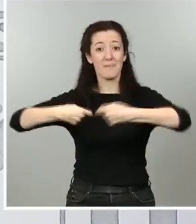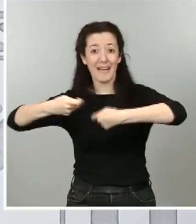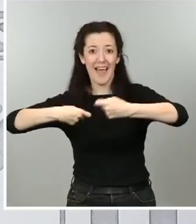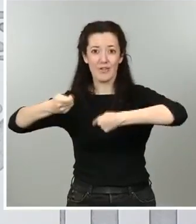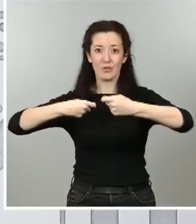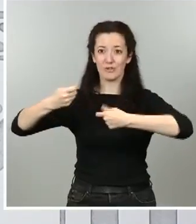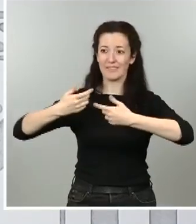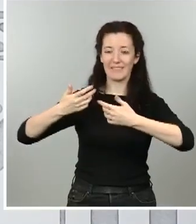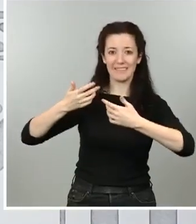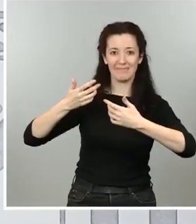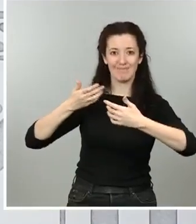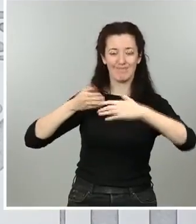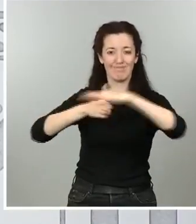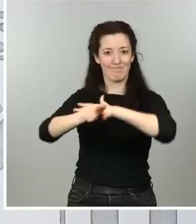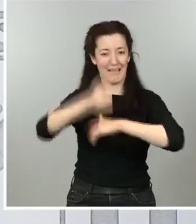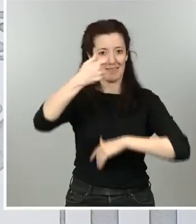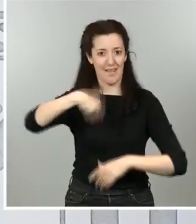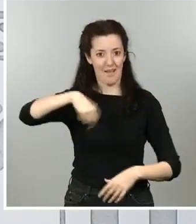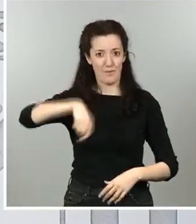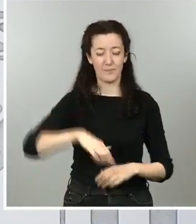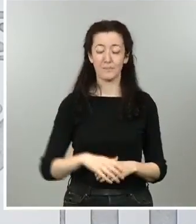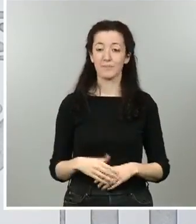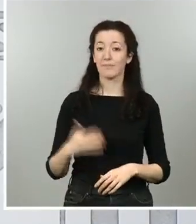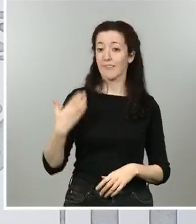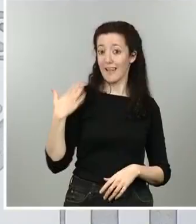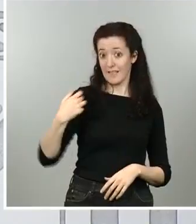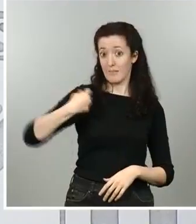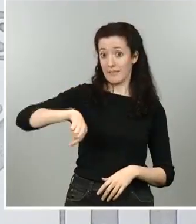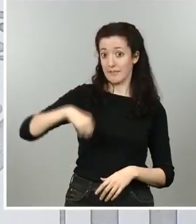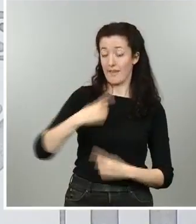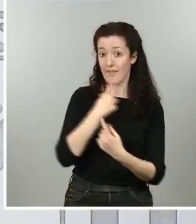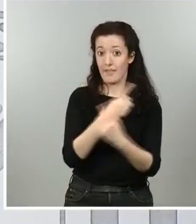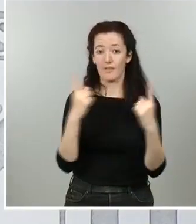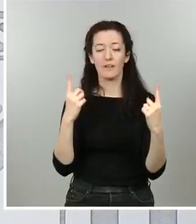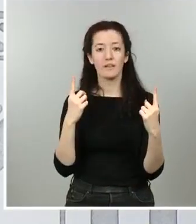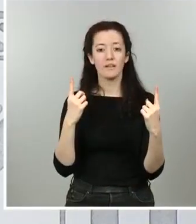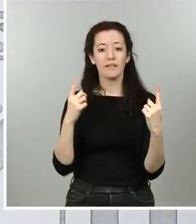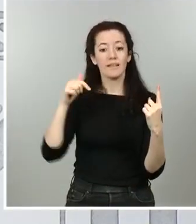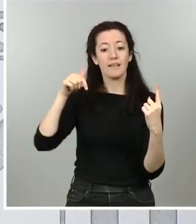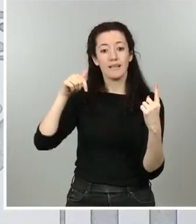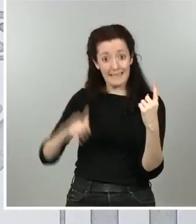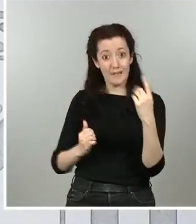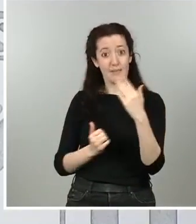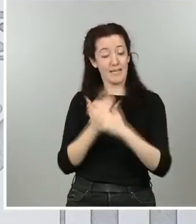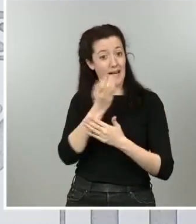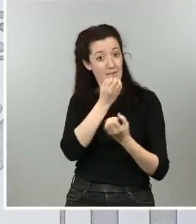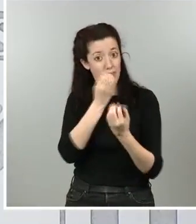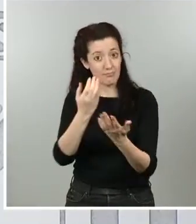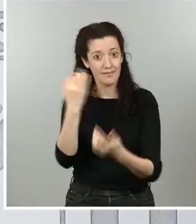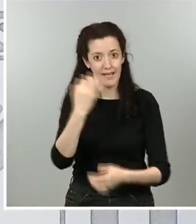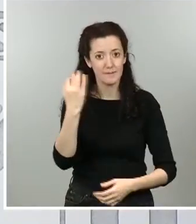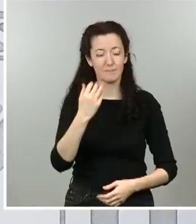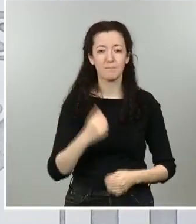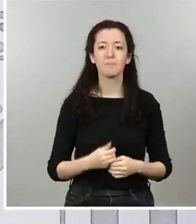sentido, y como ya dijo el presidente en el día de ayer, se les ha comunicado esta mañana la decisión de poner en marcha un